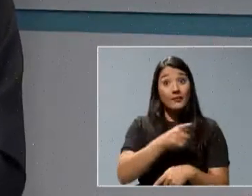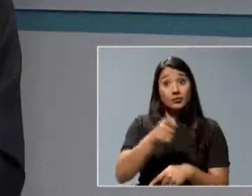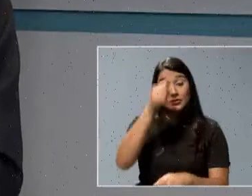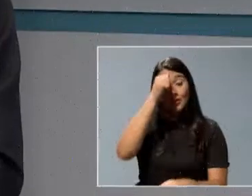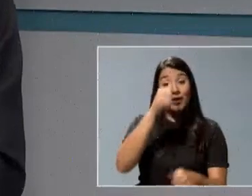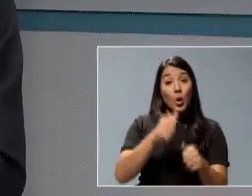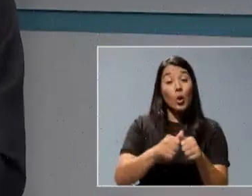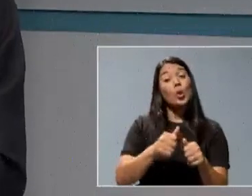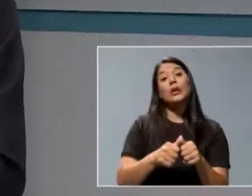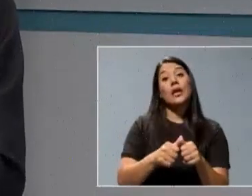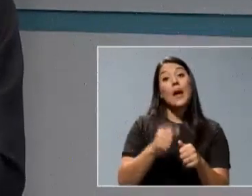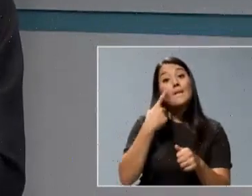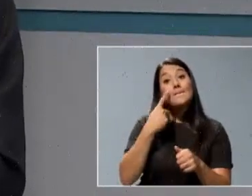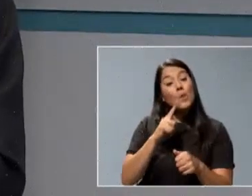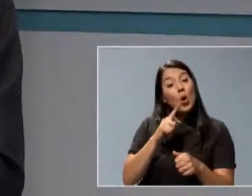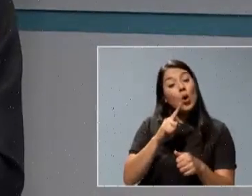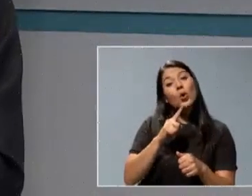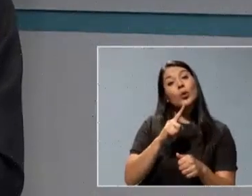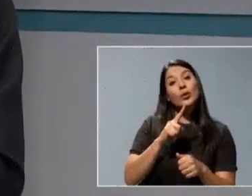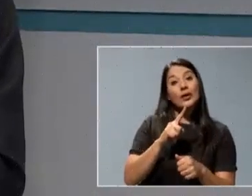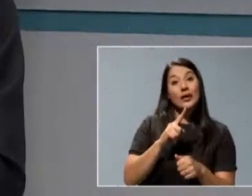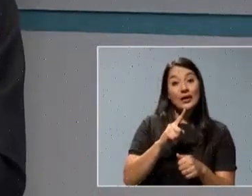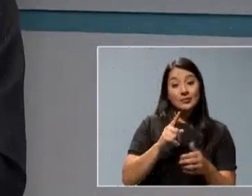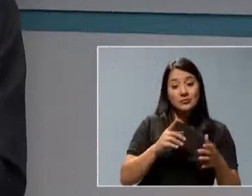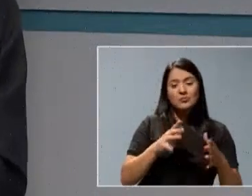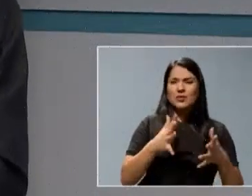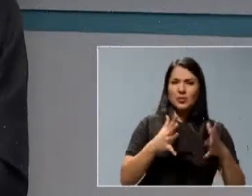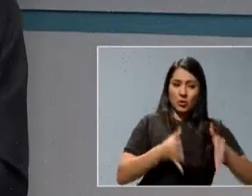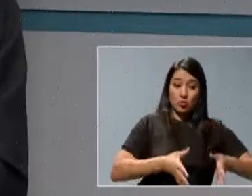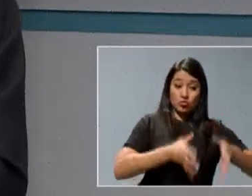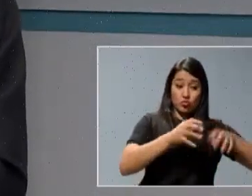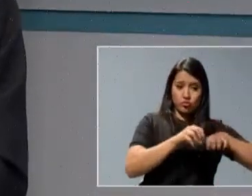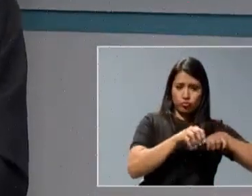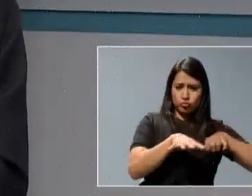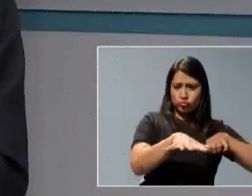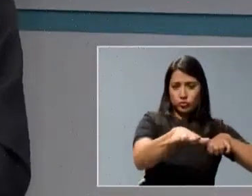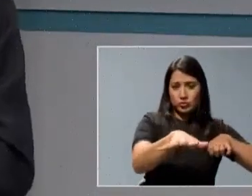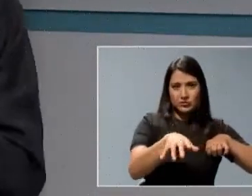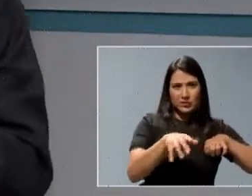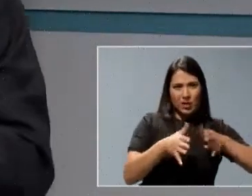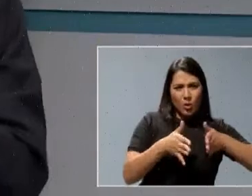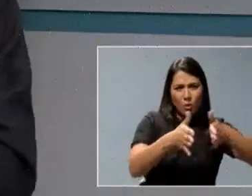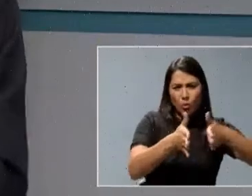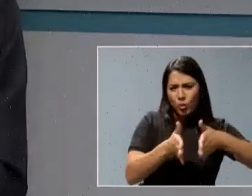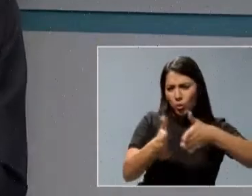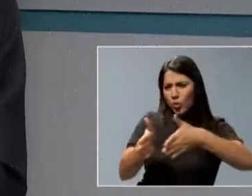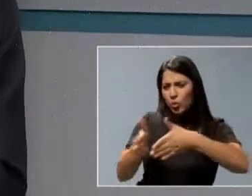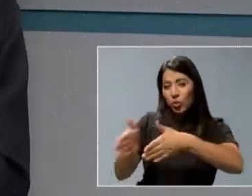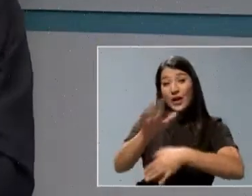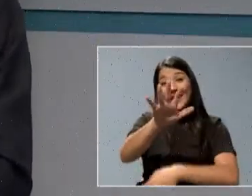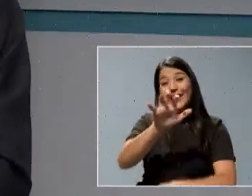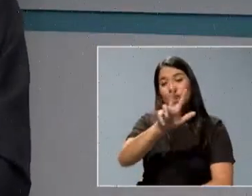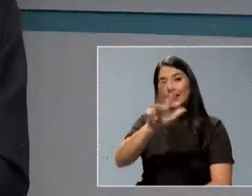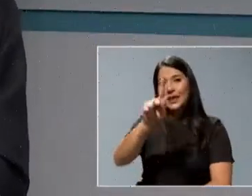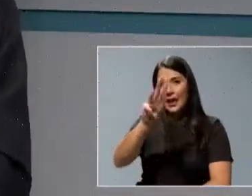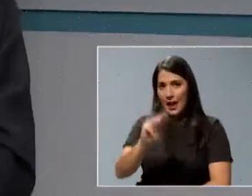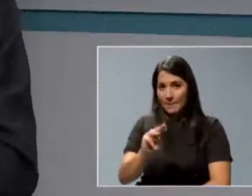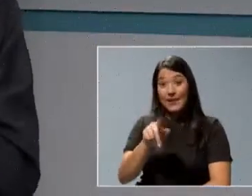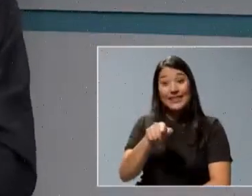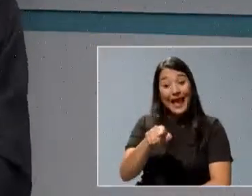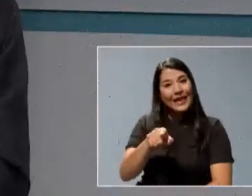por estos 533 kilómetros de tubería se trasiega todo el combustible que utiliza el